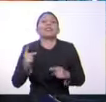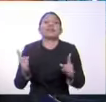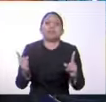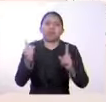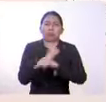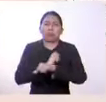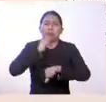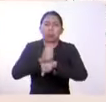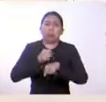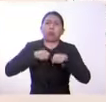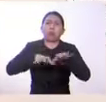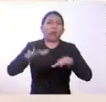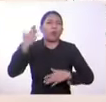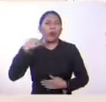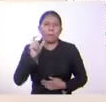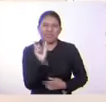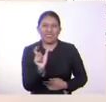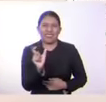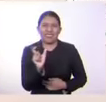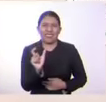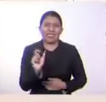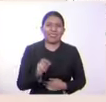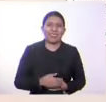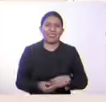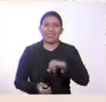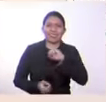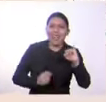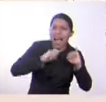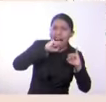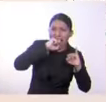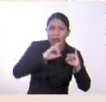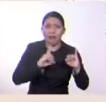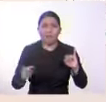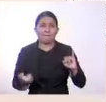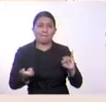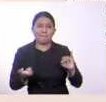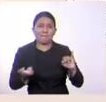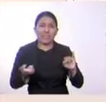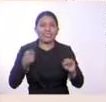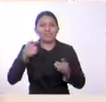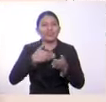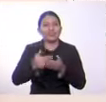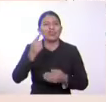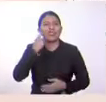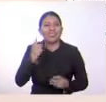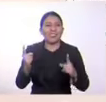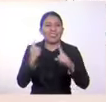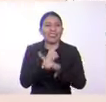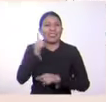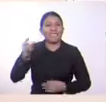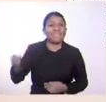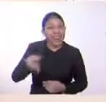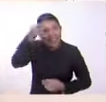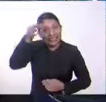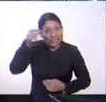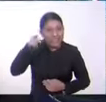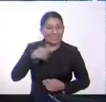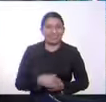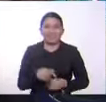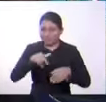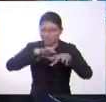queda cimentada la palabra de las izquierdas y la derecha. Todo surge en la Revolución Francesa. Y que son ideas que están en